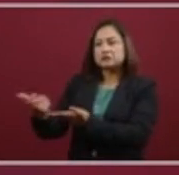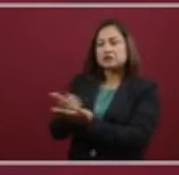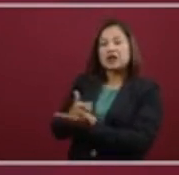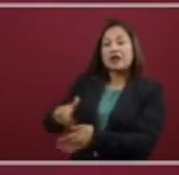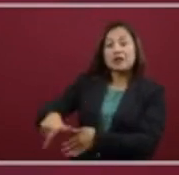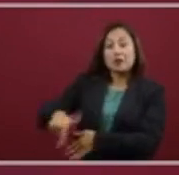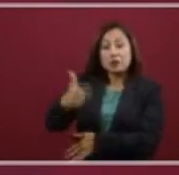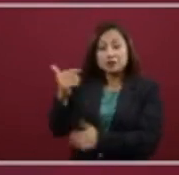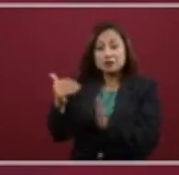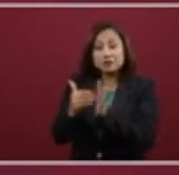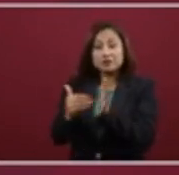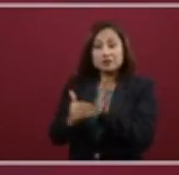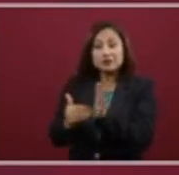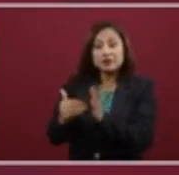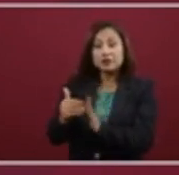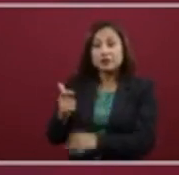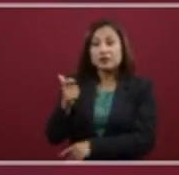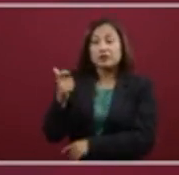y se decidió que no,